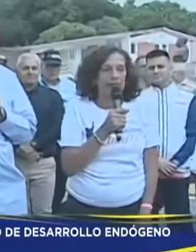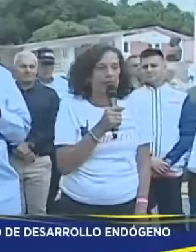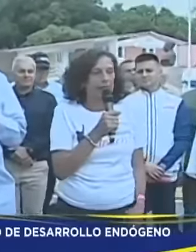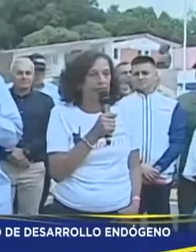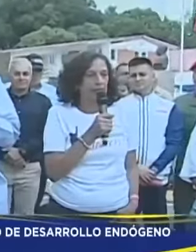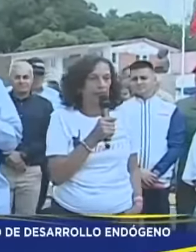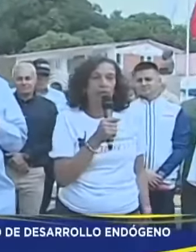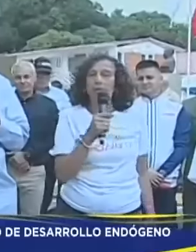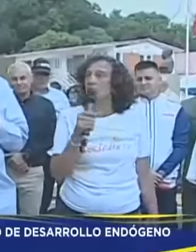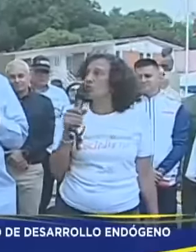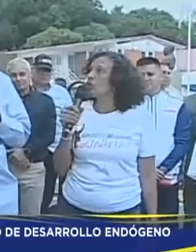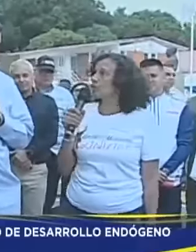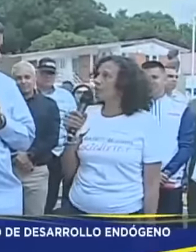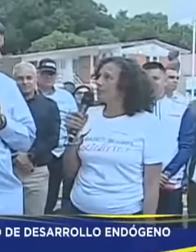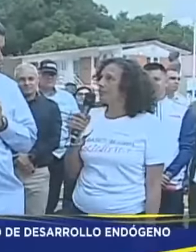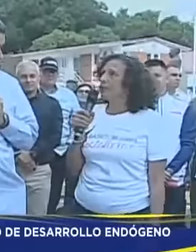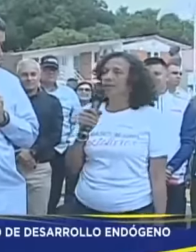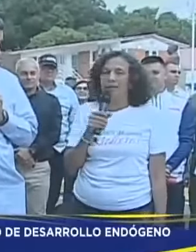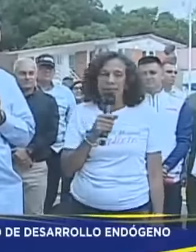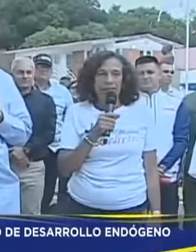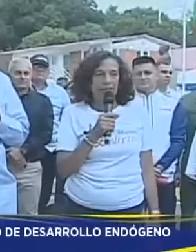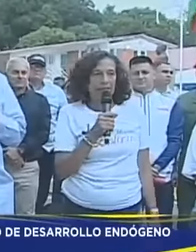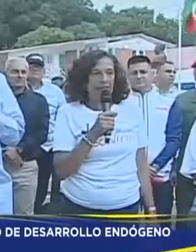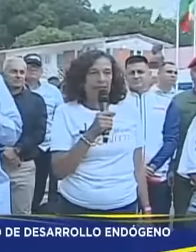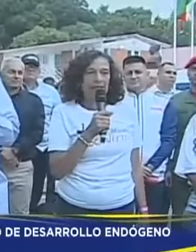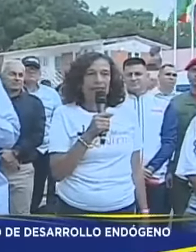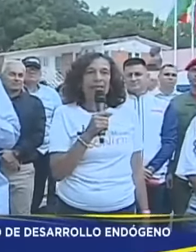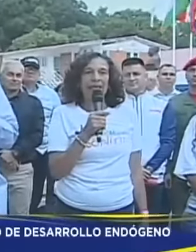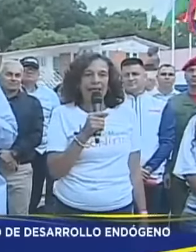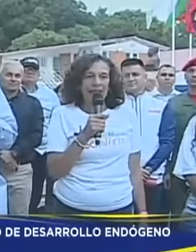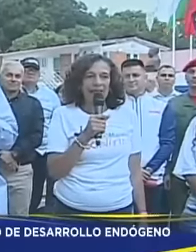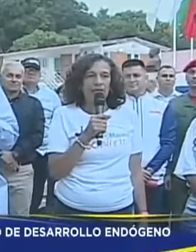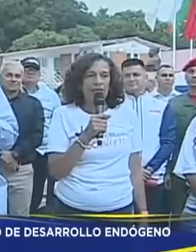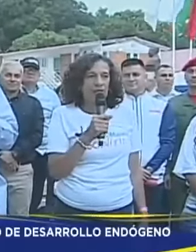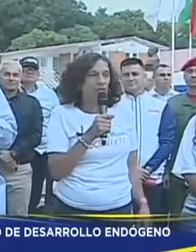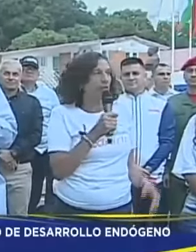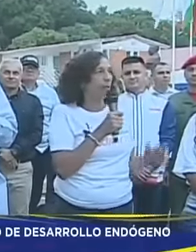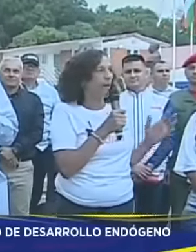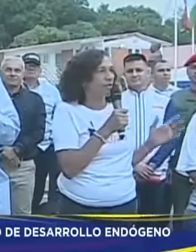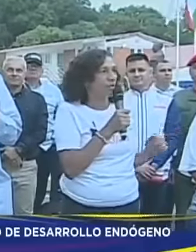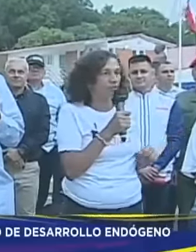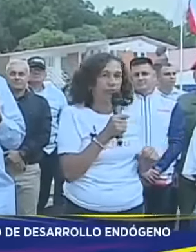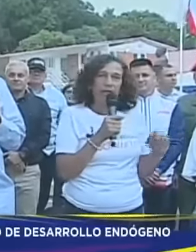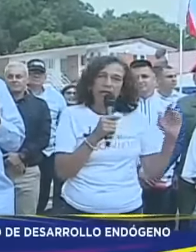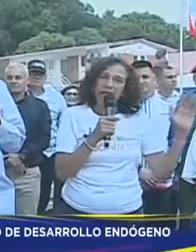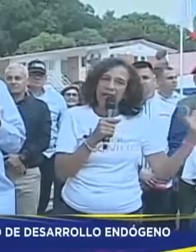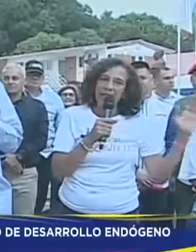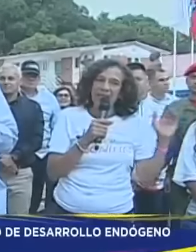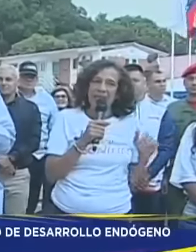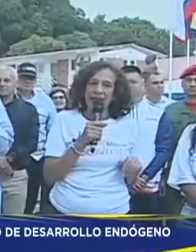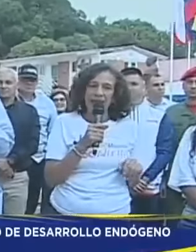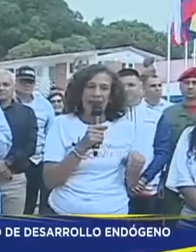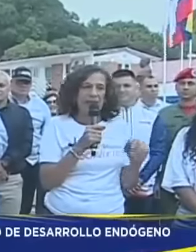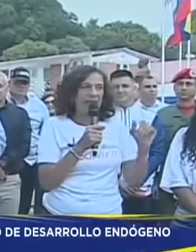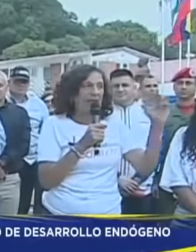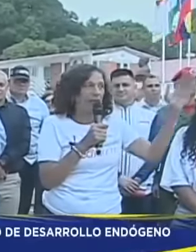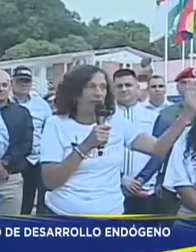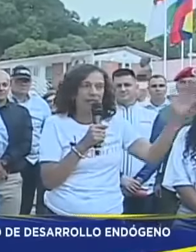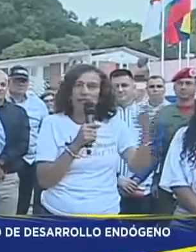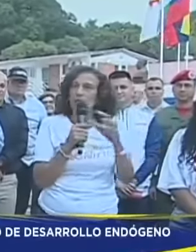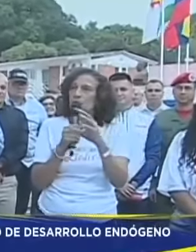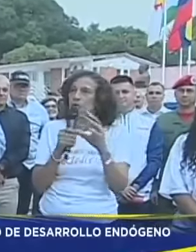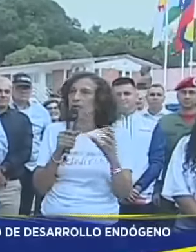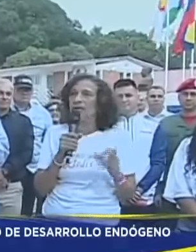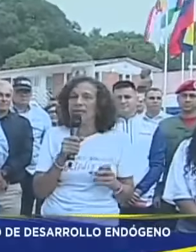acá con la emoción. Mucha emoción. De la reinauguración de este espacio. Gracias a la almiranta,